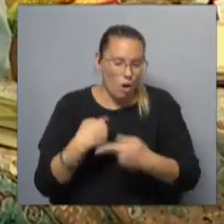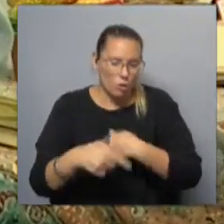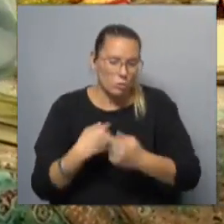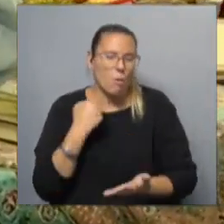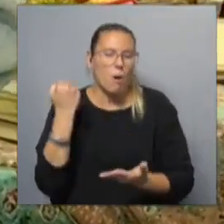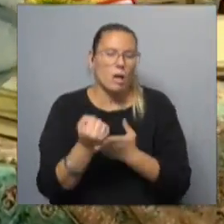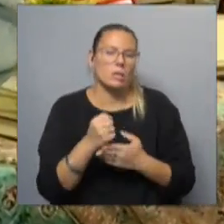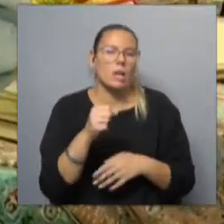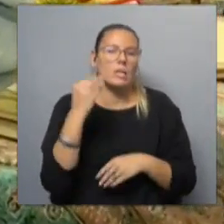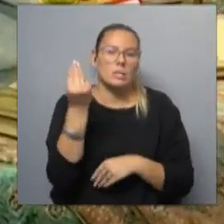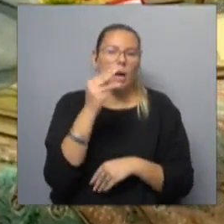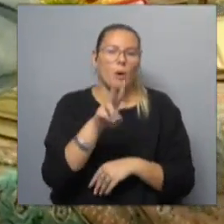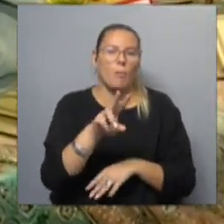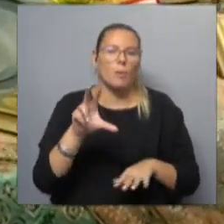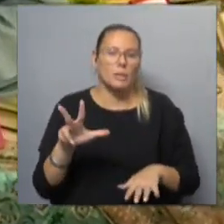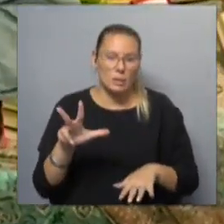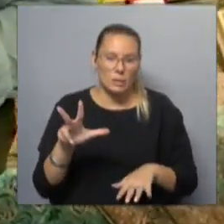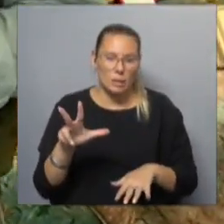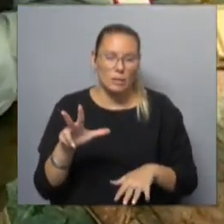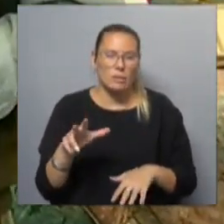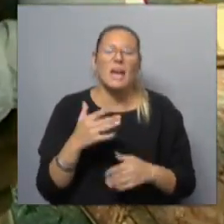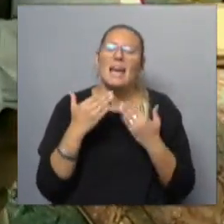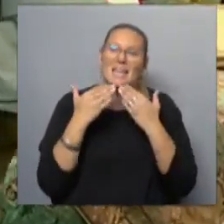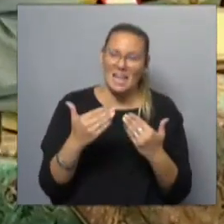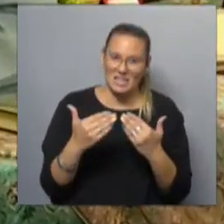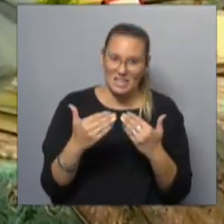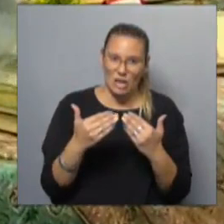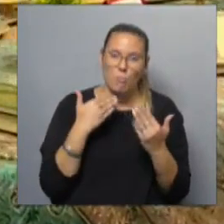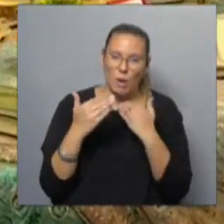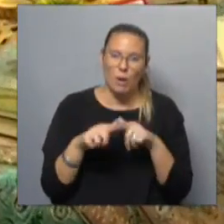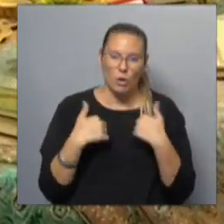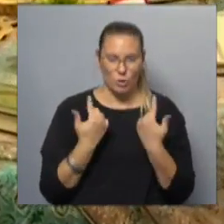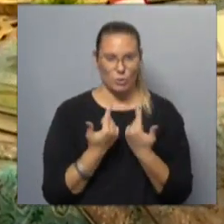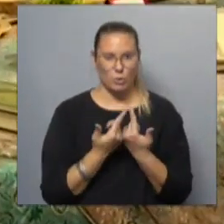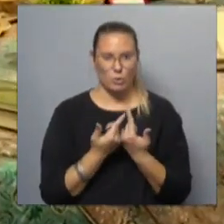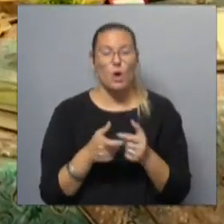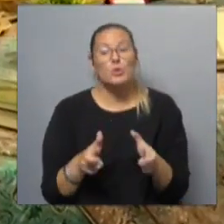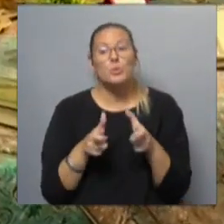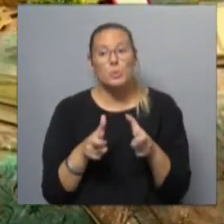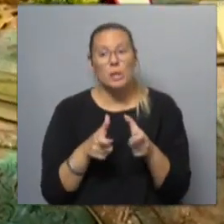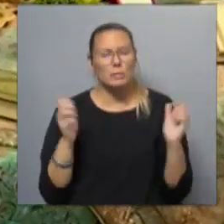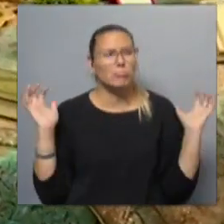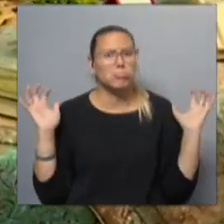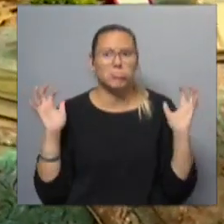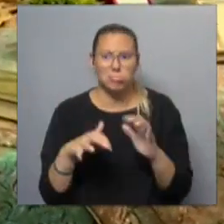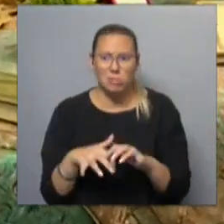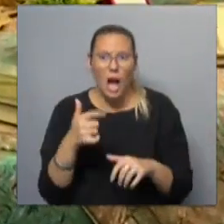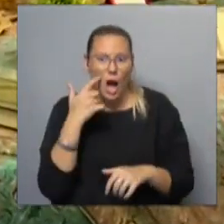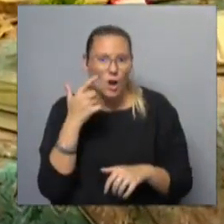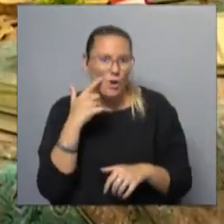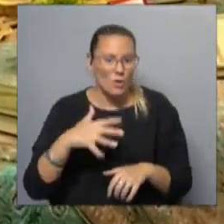el sábado 23. Muy bien, Gustavo Ferrari, muchas gracias por estos minutos. Éxitos, que les venga mucha gente a